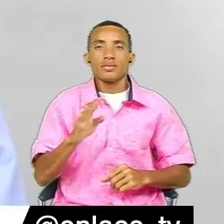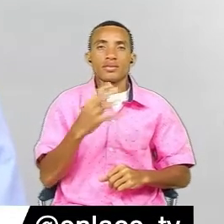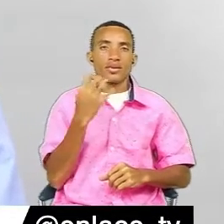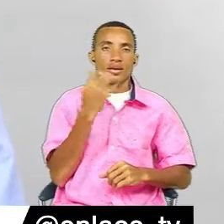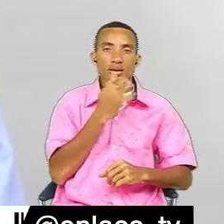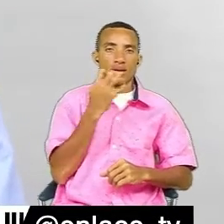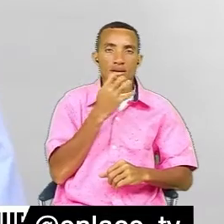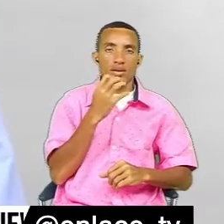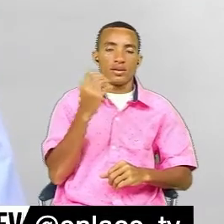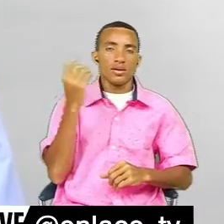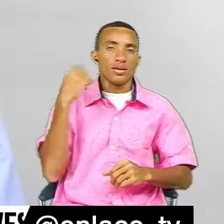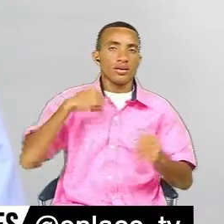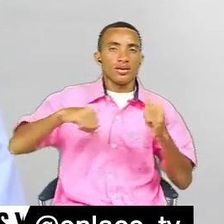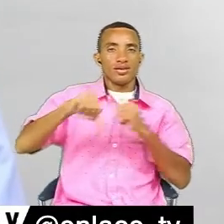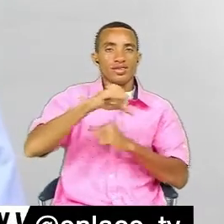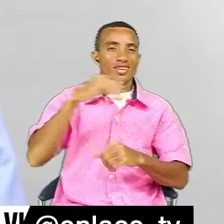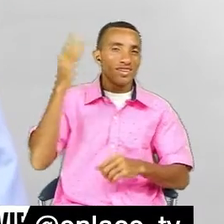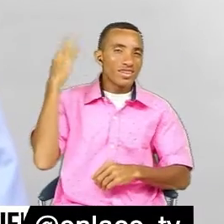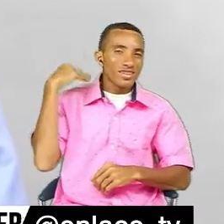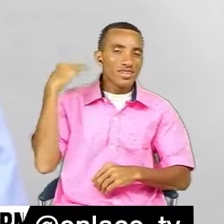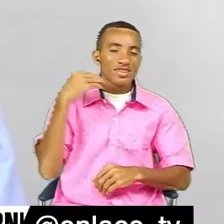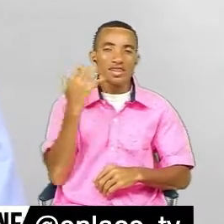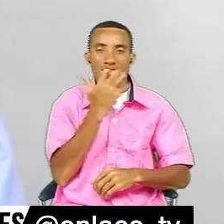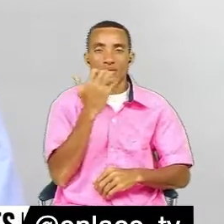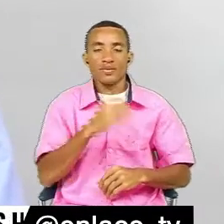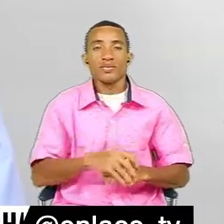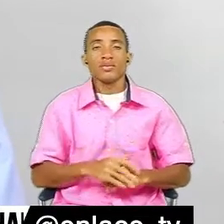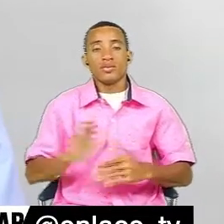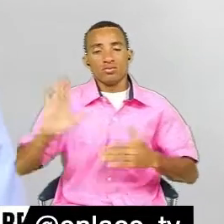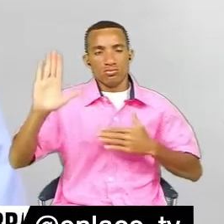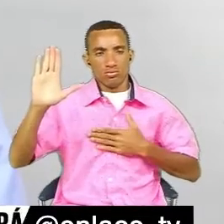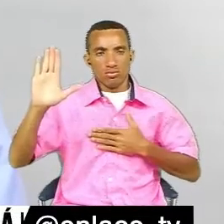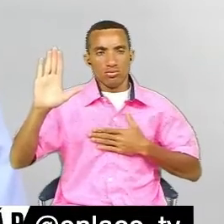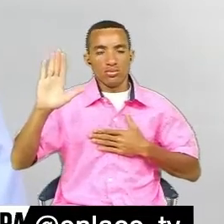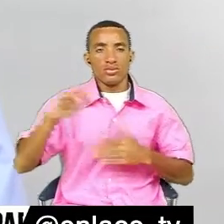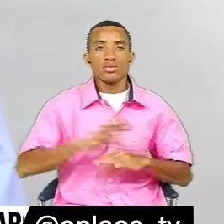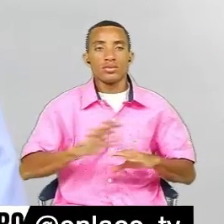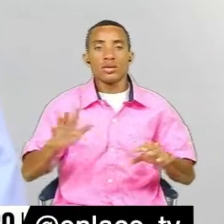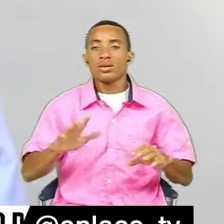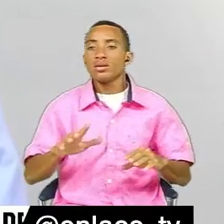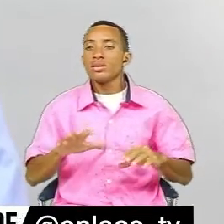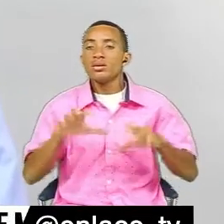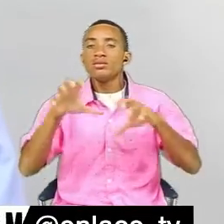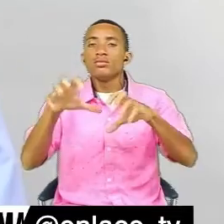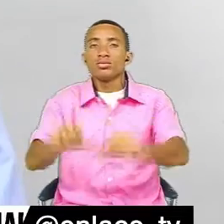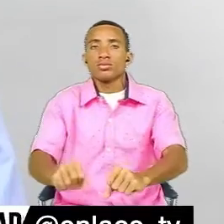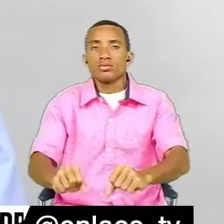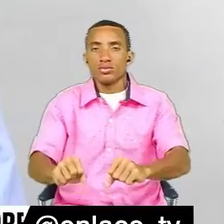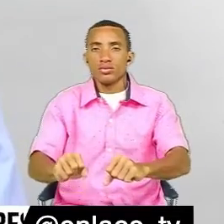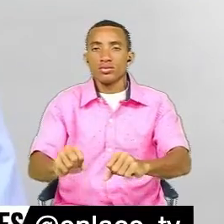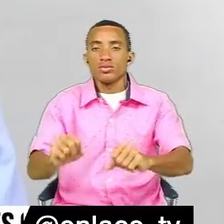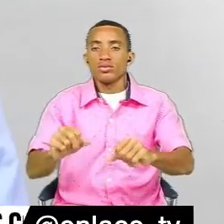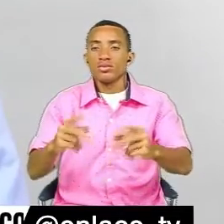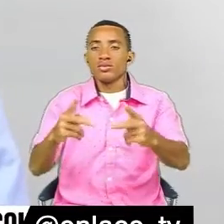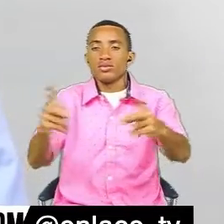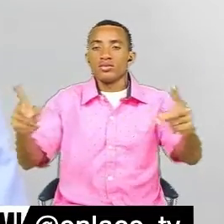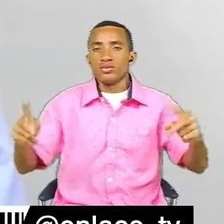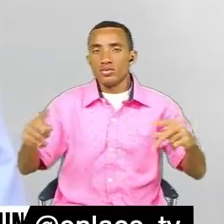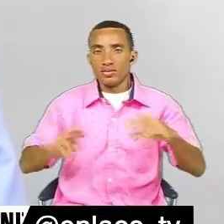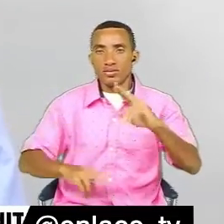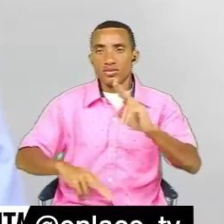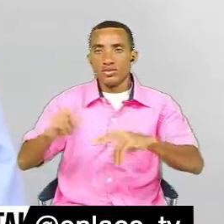anterior alcalde, que se comprometió durante esos 4 años a conseguir el lote para la compra a la construcción